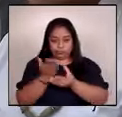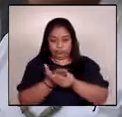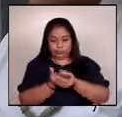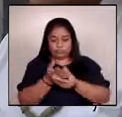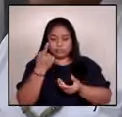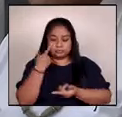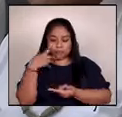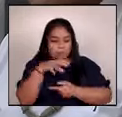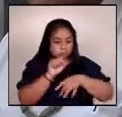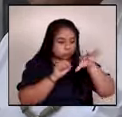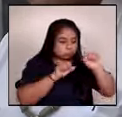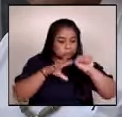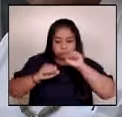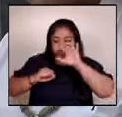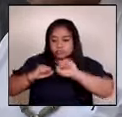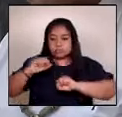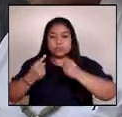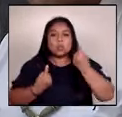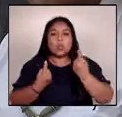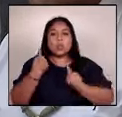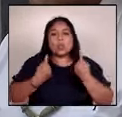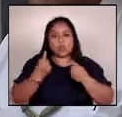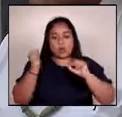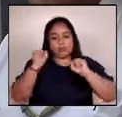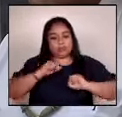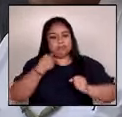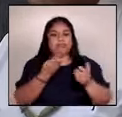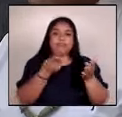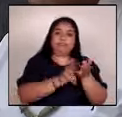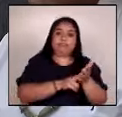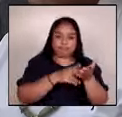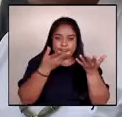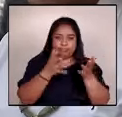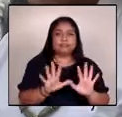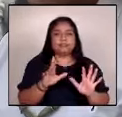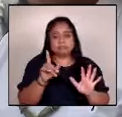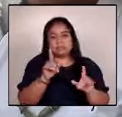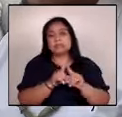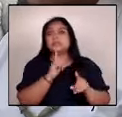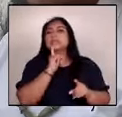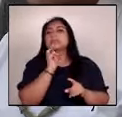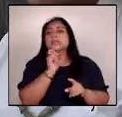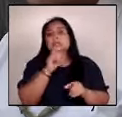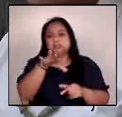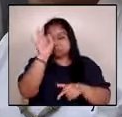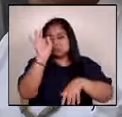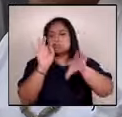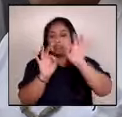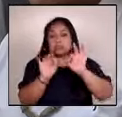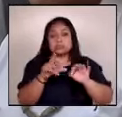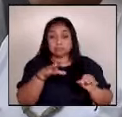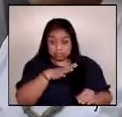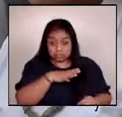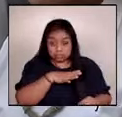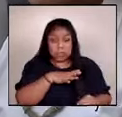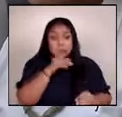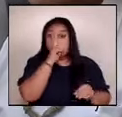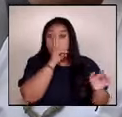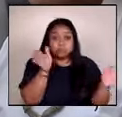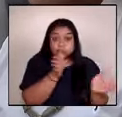identificar cuáles podrían ser los candidatos idóneos dentro de las ternas, si los hay, y si no